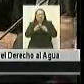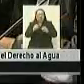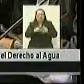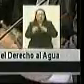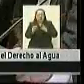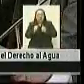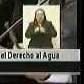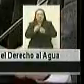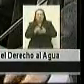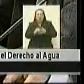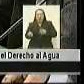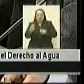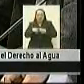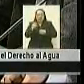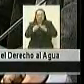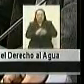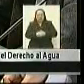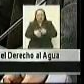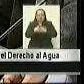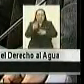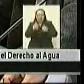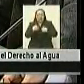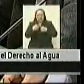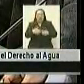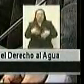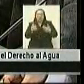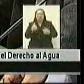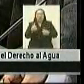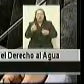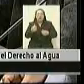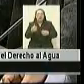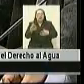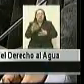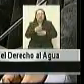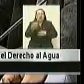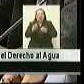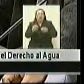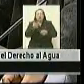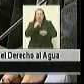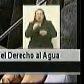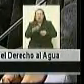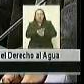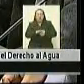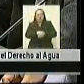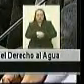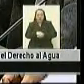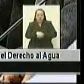se relaciona más a la parte económica, que toda persona tenga la posibilidad de sufragar los costos de agua